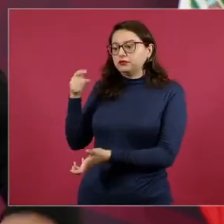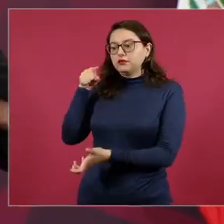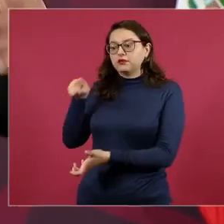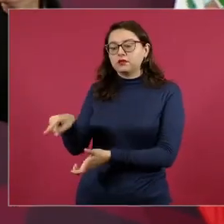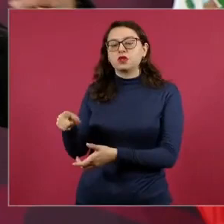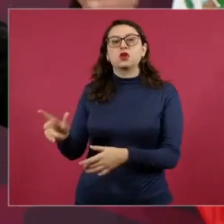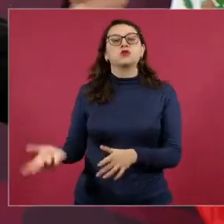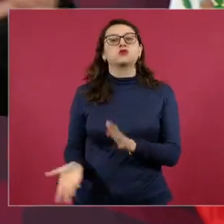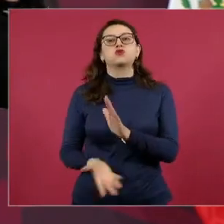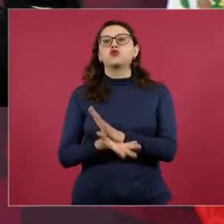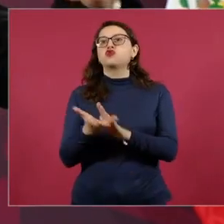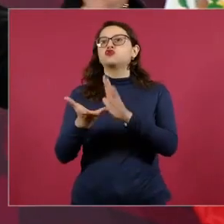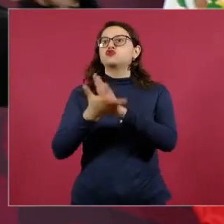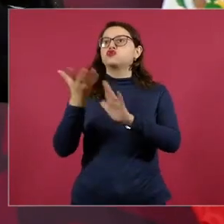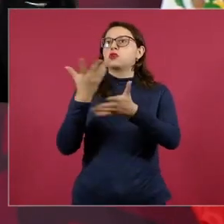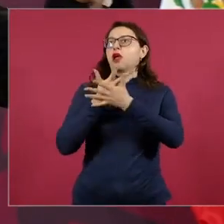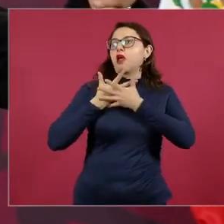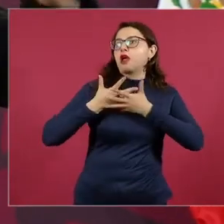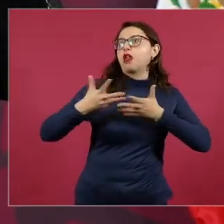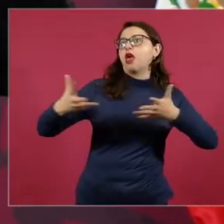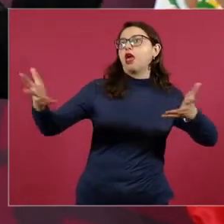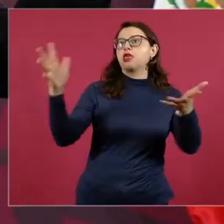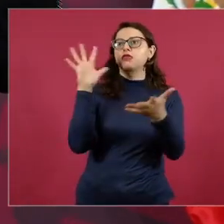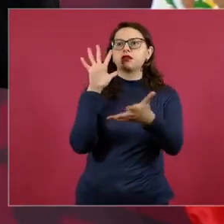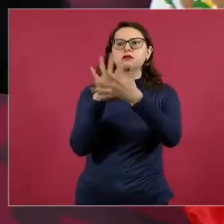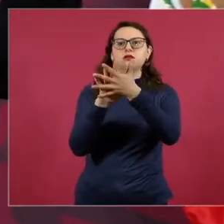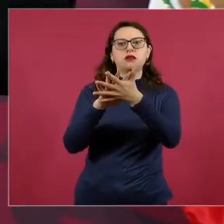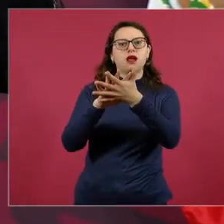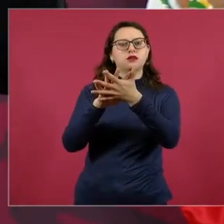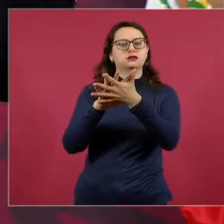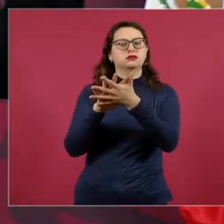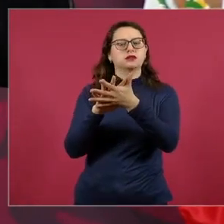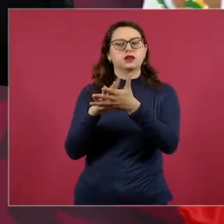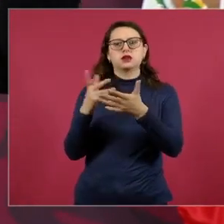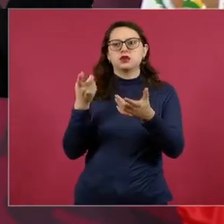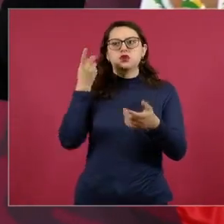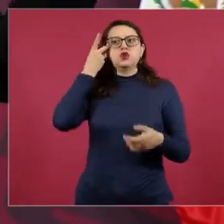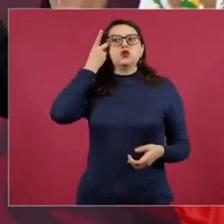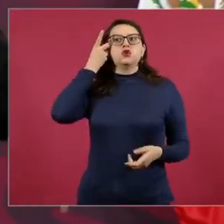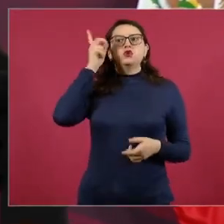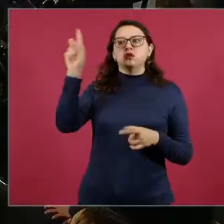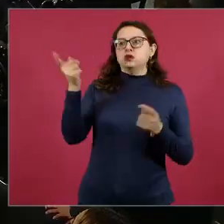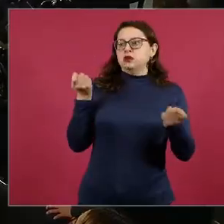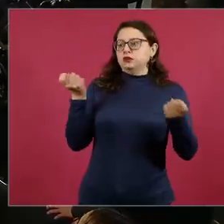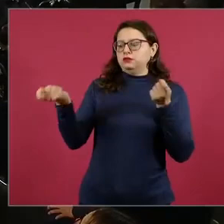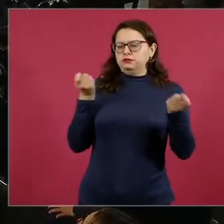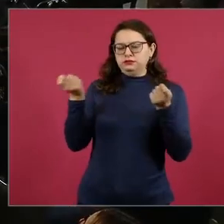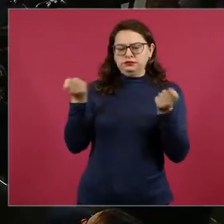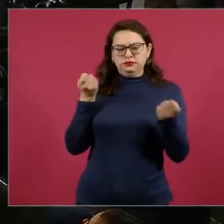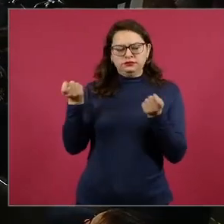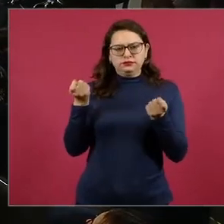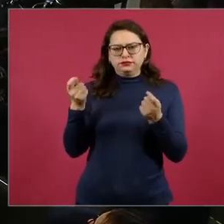con terrenos entregados en ese entonces